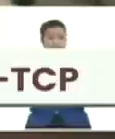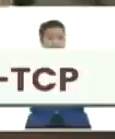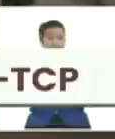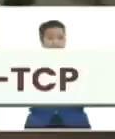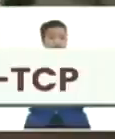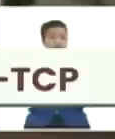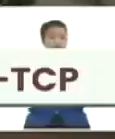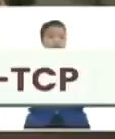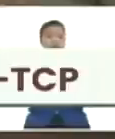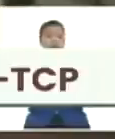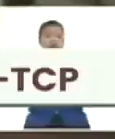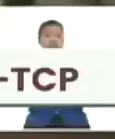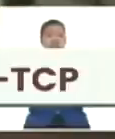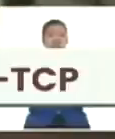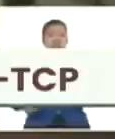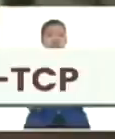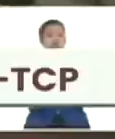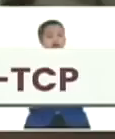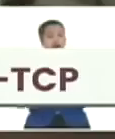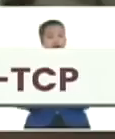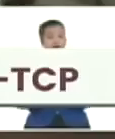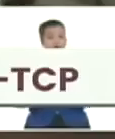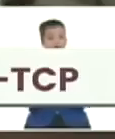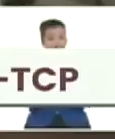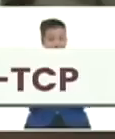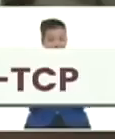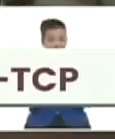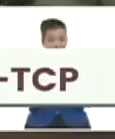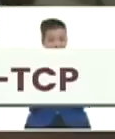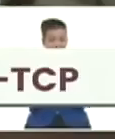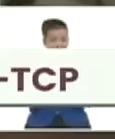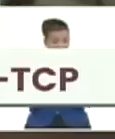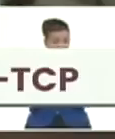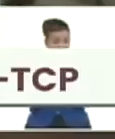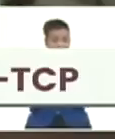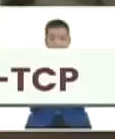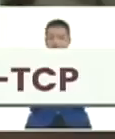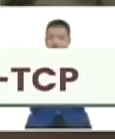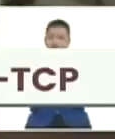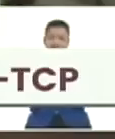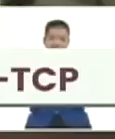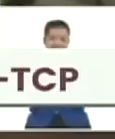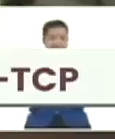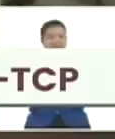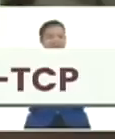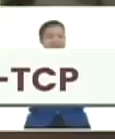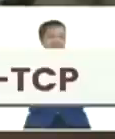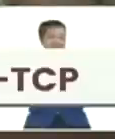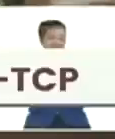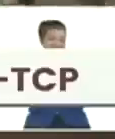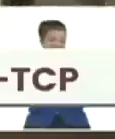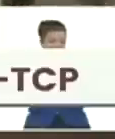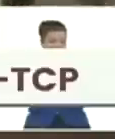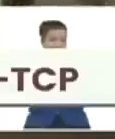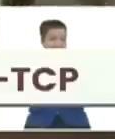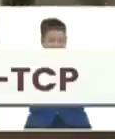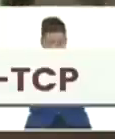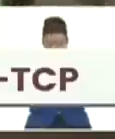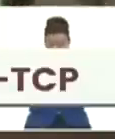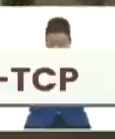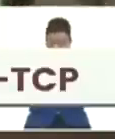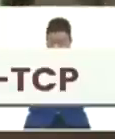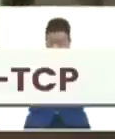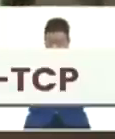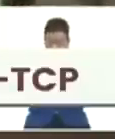sea el siglo chino. All kind of different problems. Hay todo tipo de diferentes problemas. Su influencia de los Estados Unidos